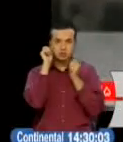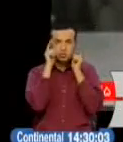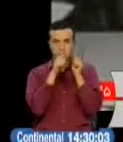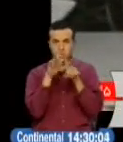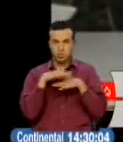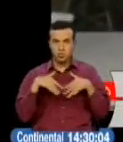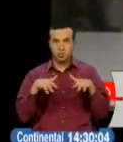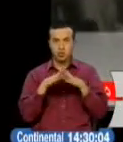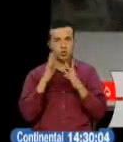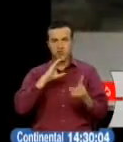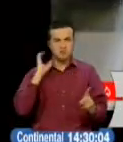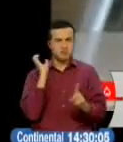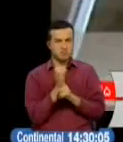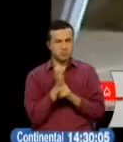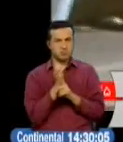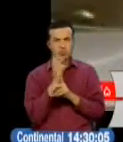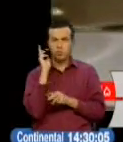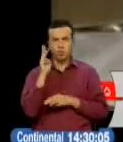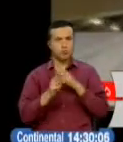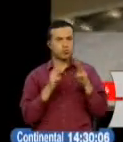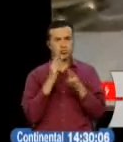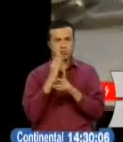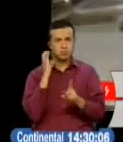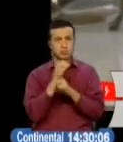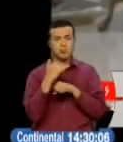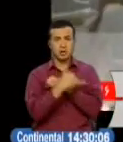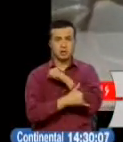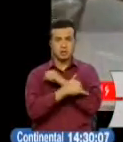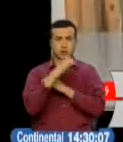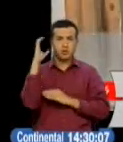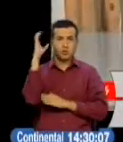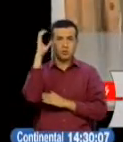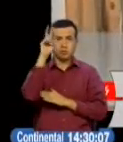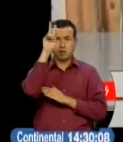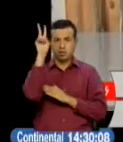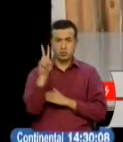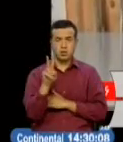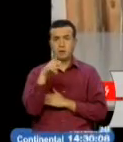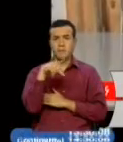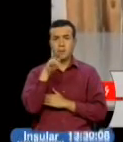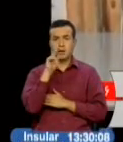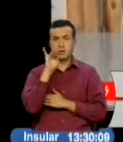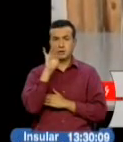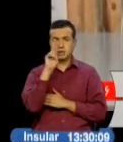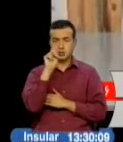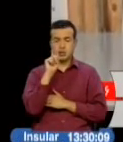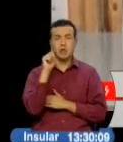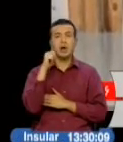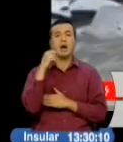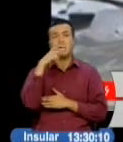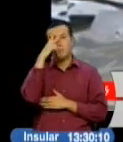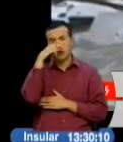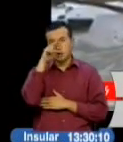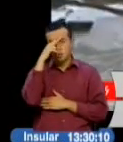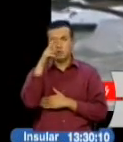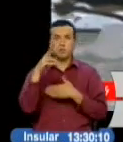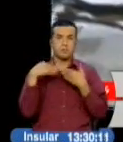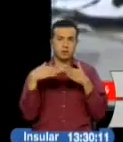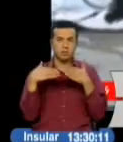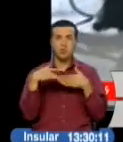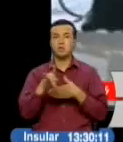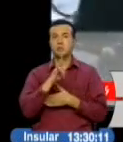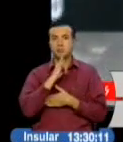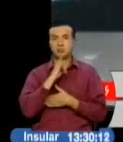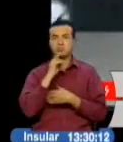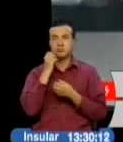La condenación a este ataque fue mundial. Países como Colombia, Venezuela, Pakistán, Alemania, México, Panamá y Estados